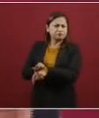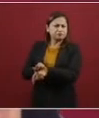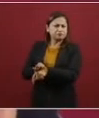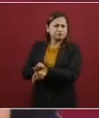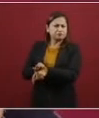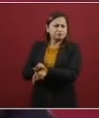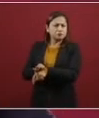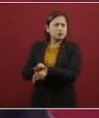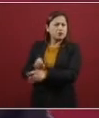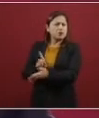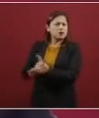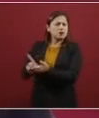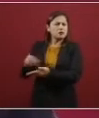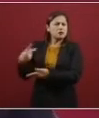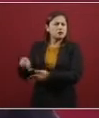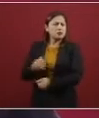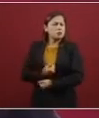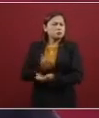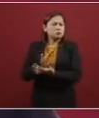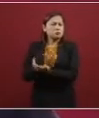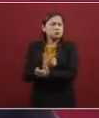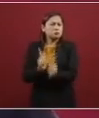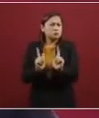el derecho a manifestarse